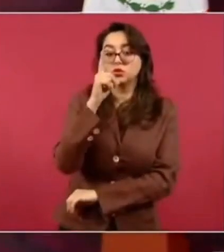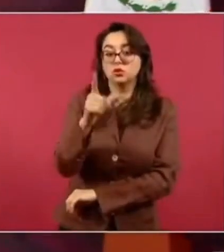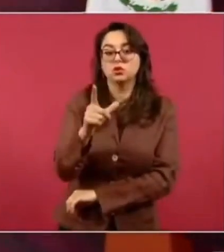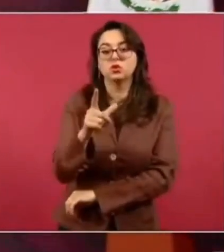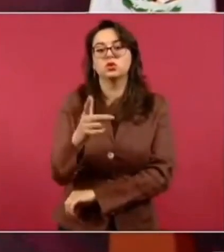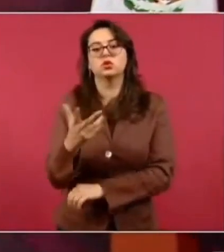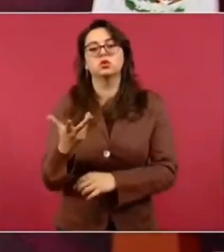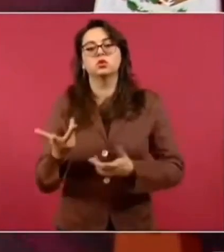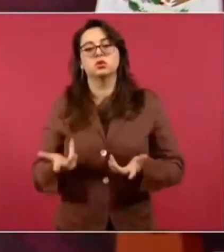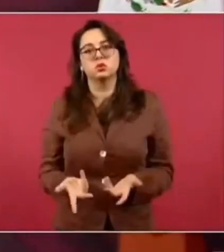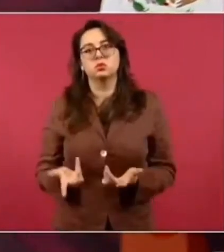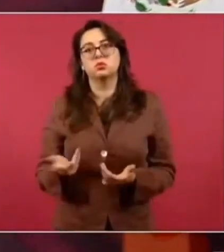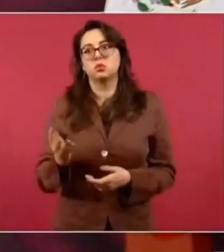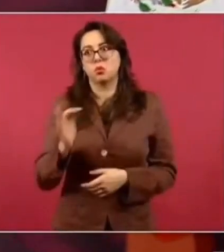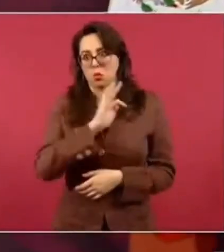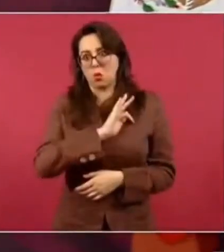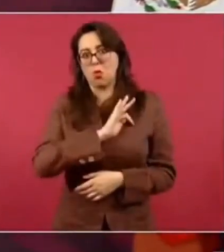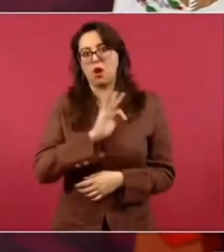promedio de vida útil